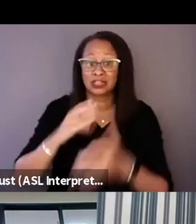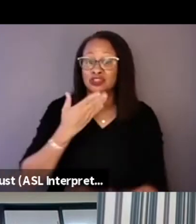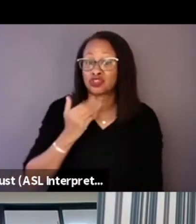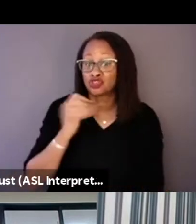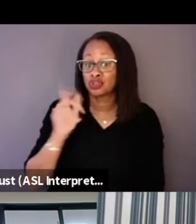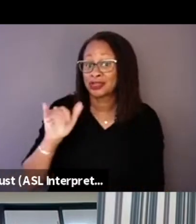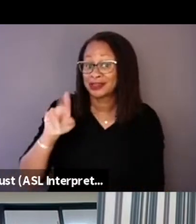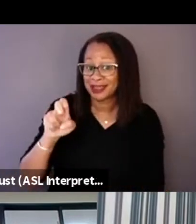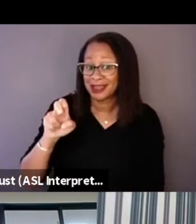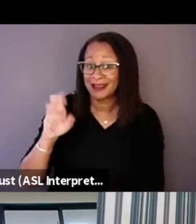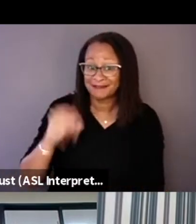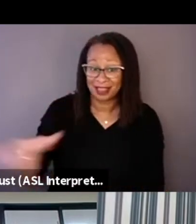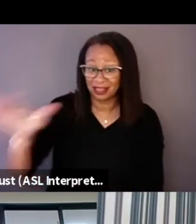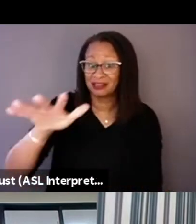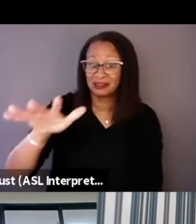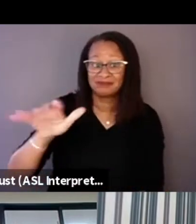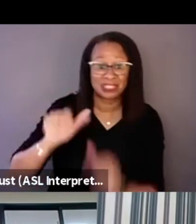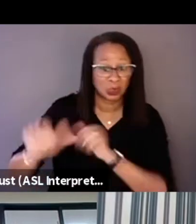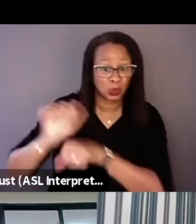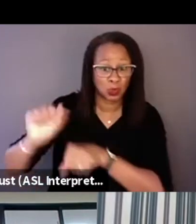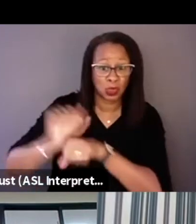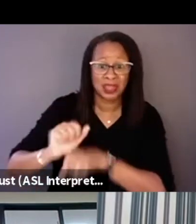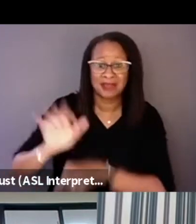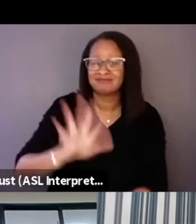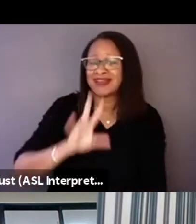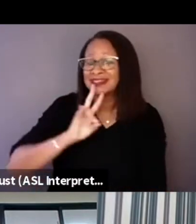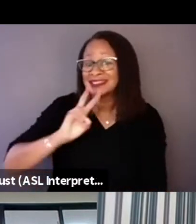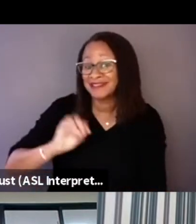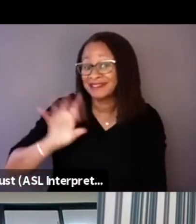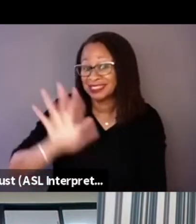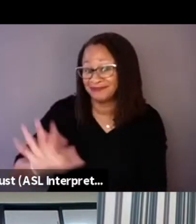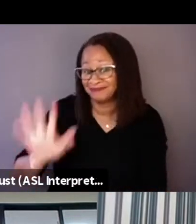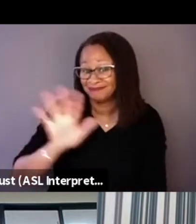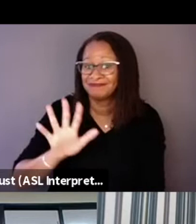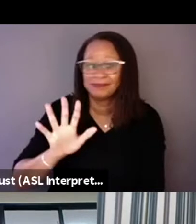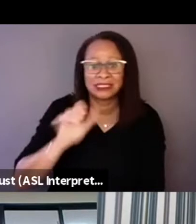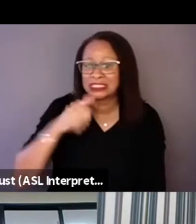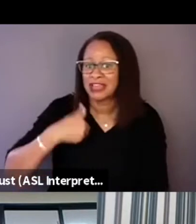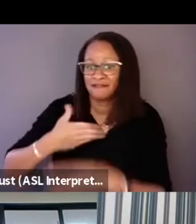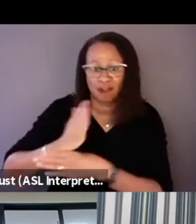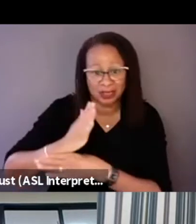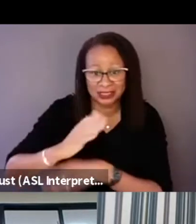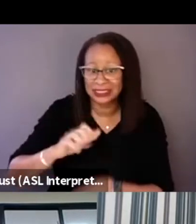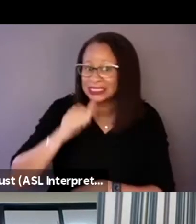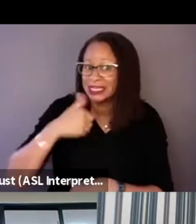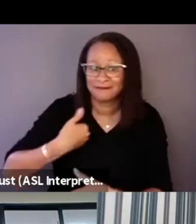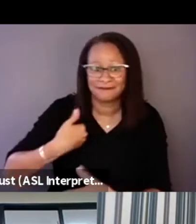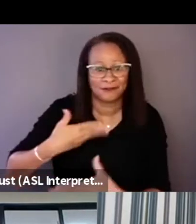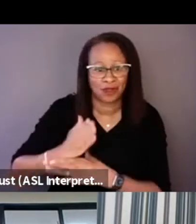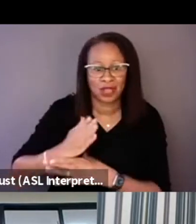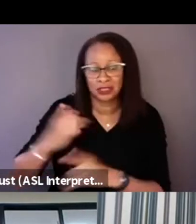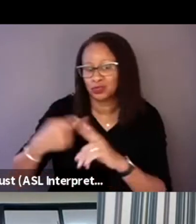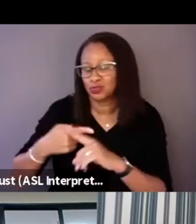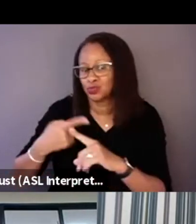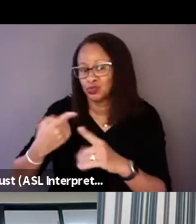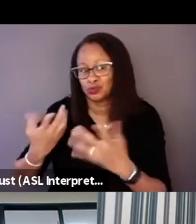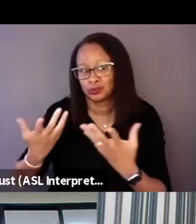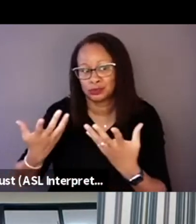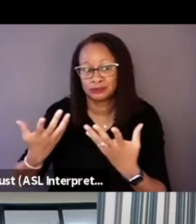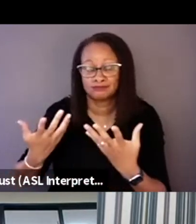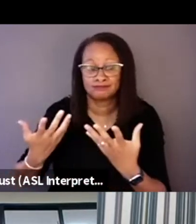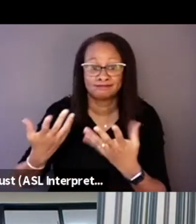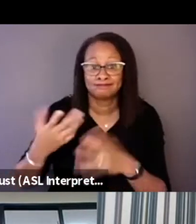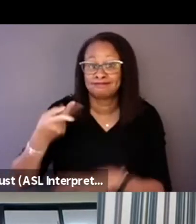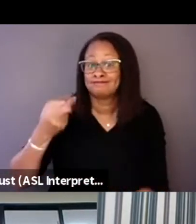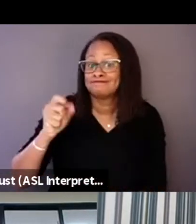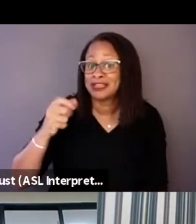still in the batey. He's about 70 years old and he doesn't have rights. He doesn't have rights to a pension.